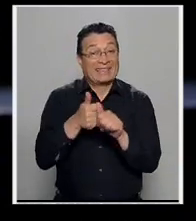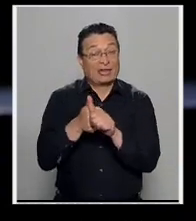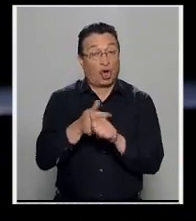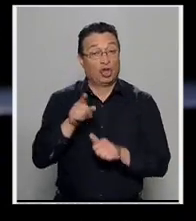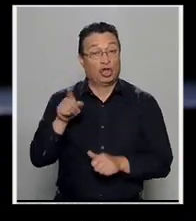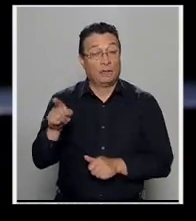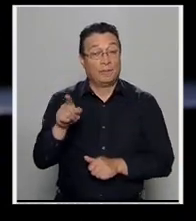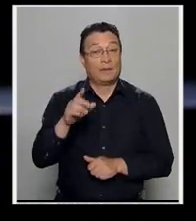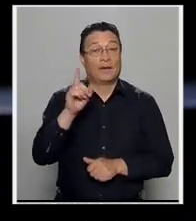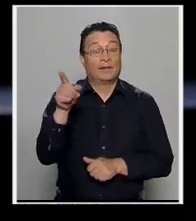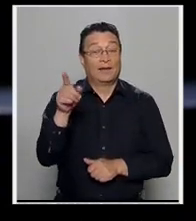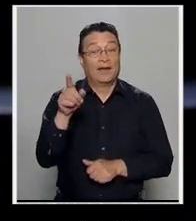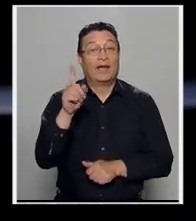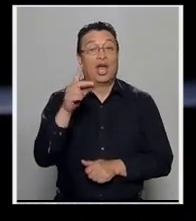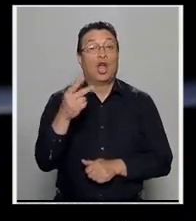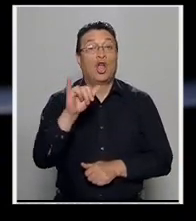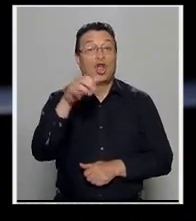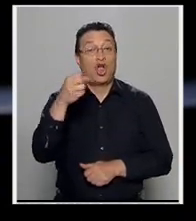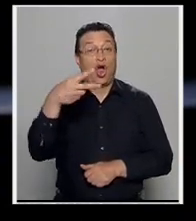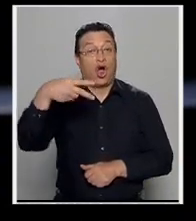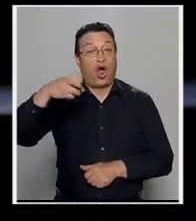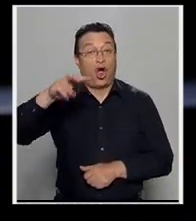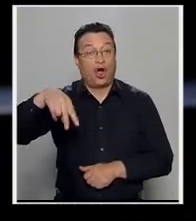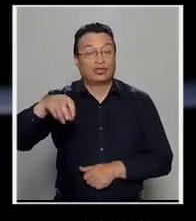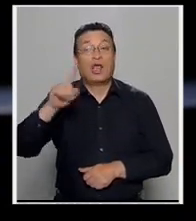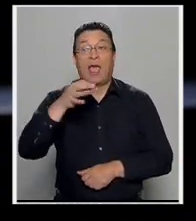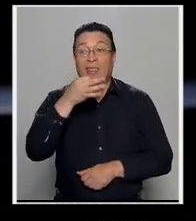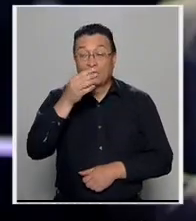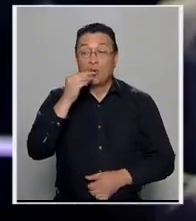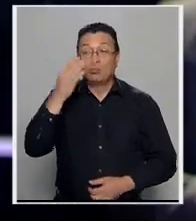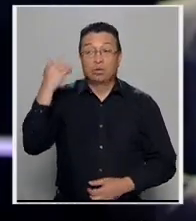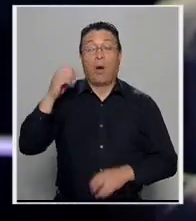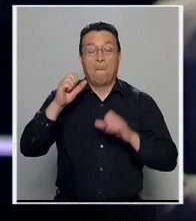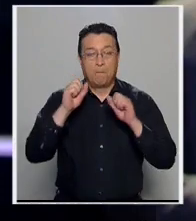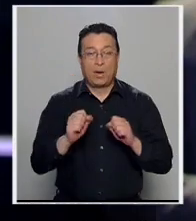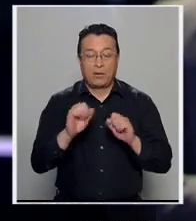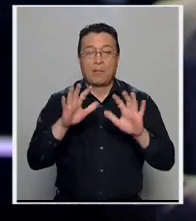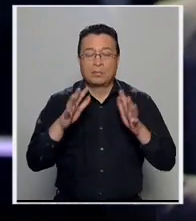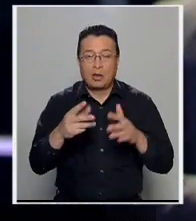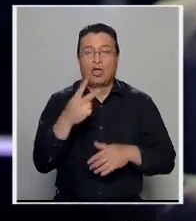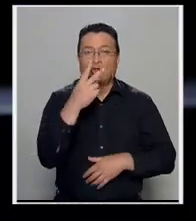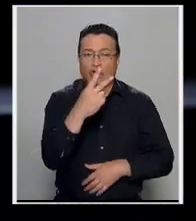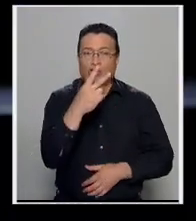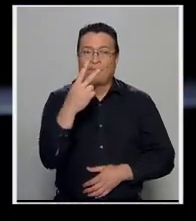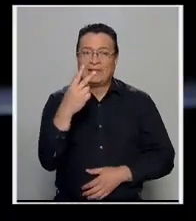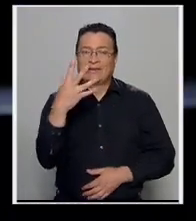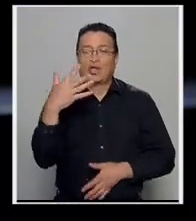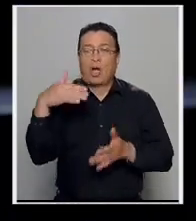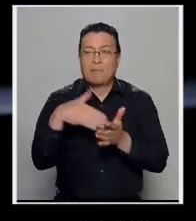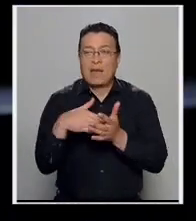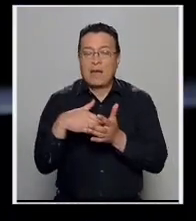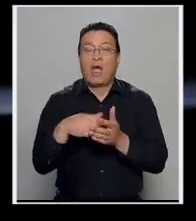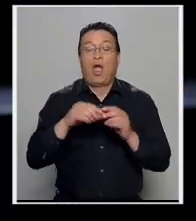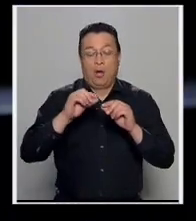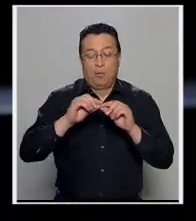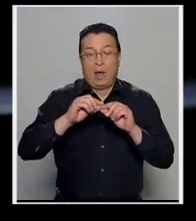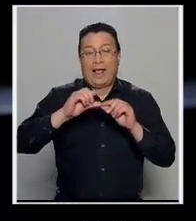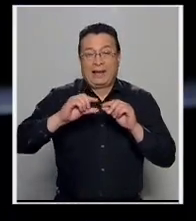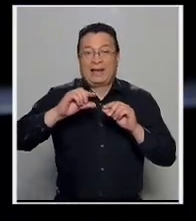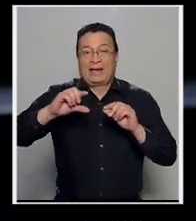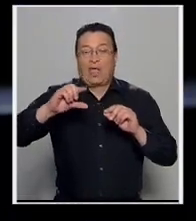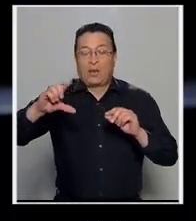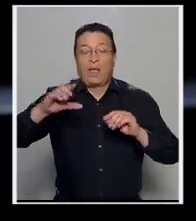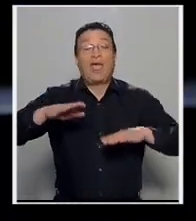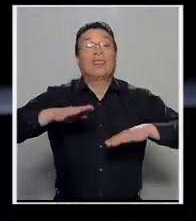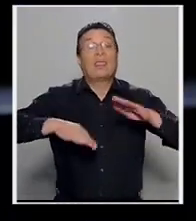de Stephanie Griffith-Jones, hace una semana en el Chile Day dijo, se puede llegar tal vez a los 225 mil. Va a ser gradual. Depende